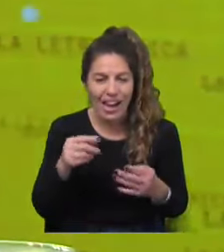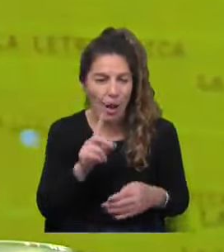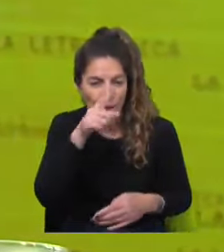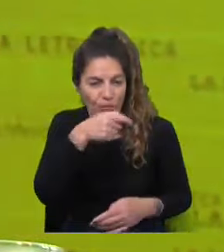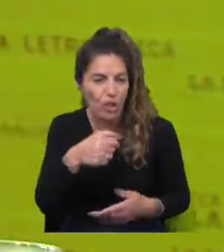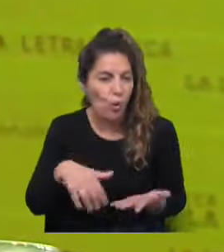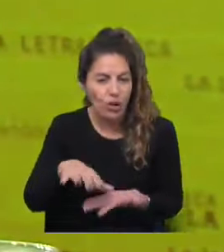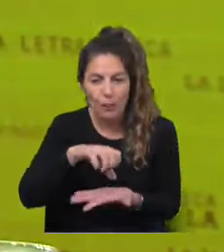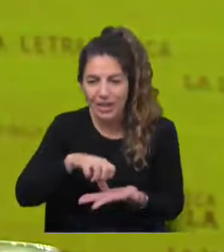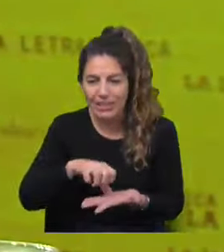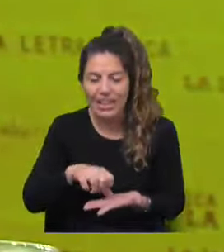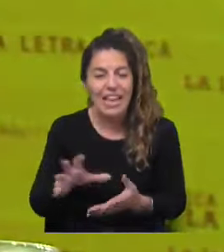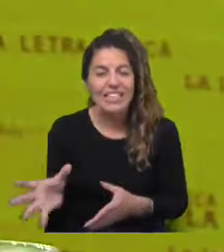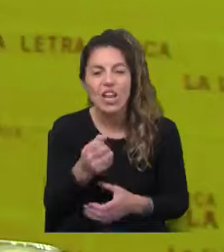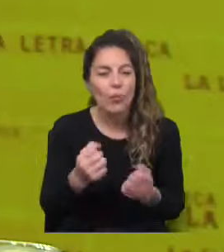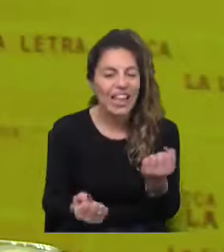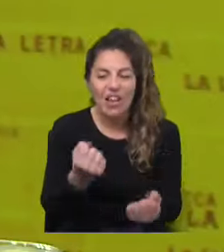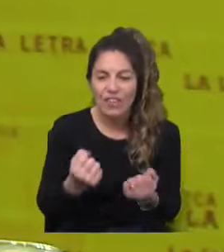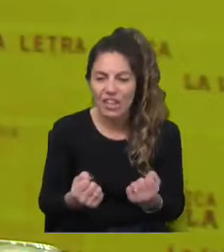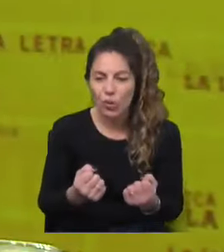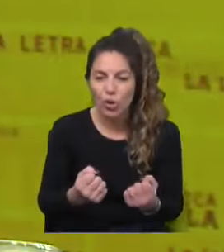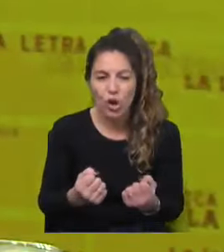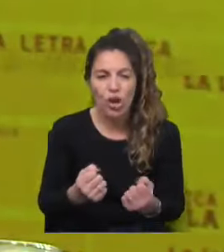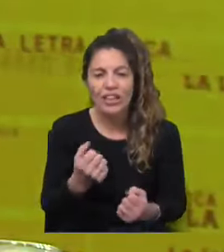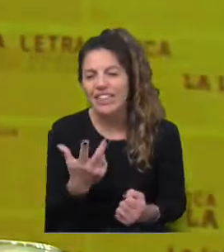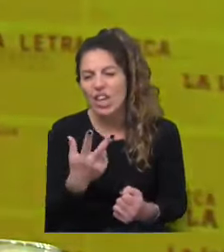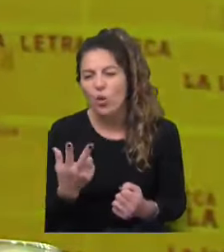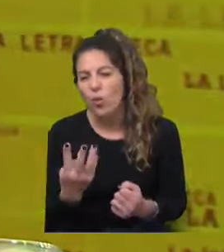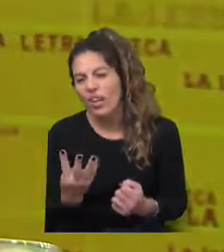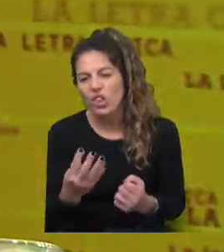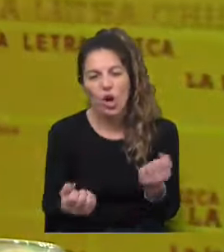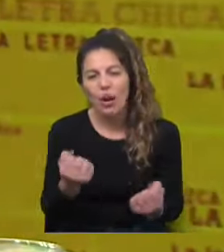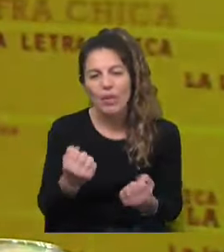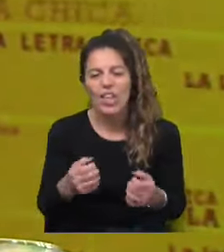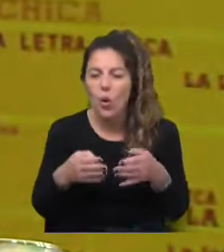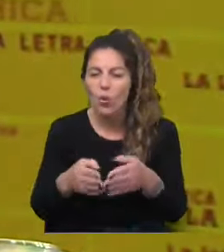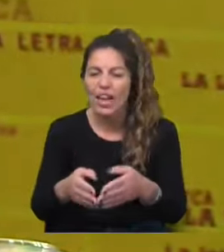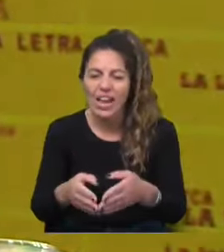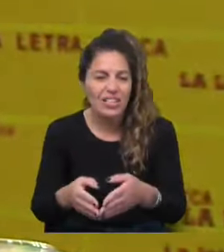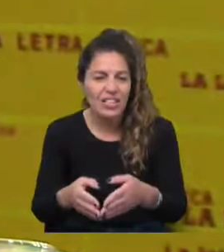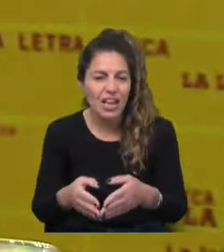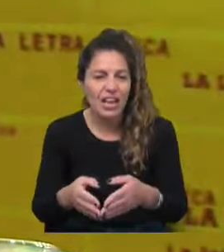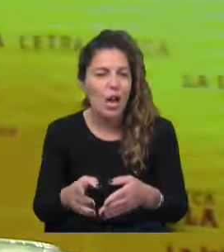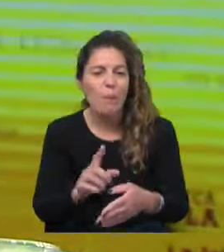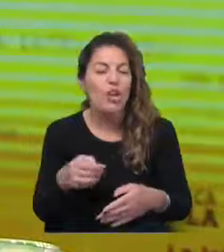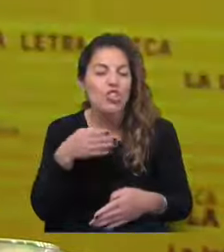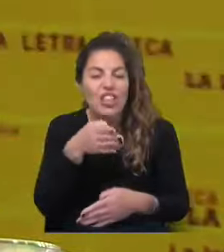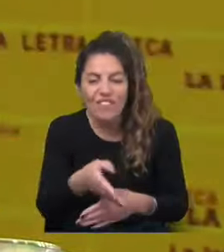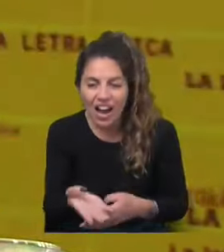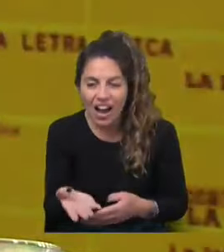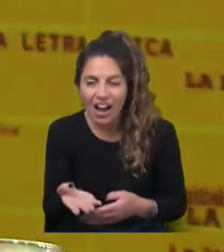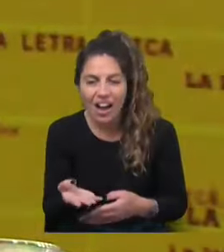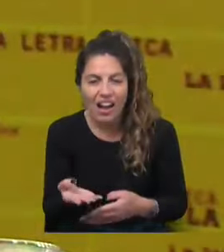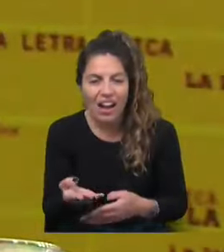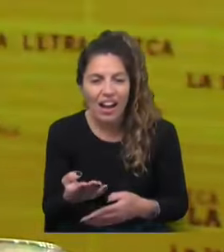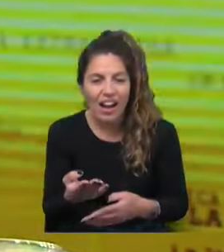Uruguay. Se incauta el vehículo del narco, 3 o 4 camionetas más o una lancha, en el caso, pero después no se va tras lo